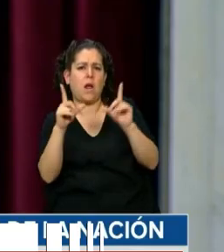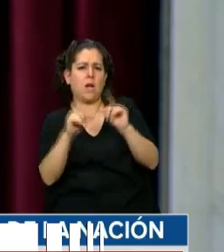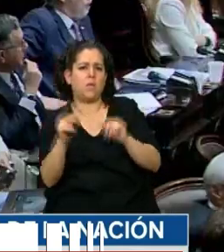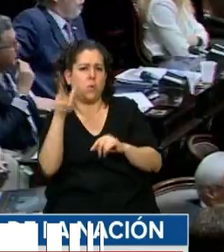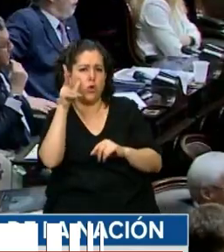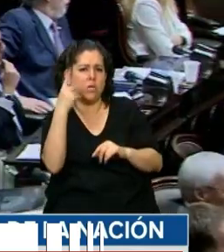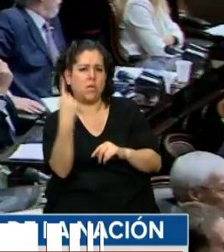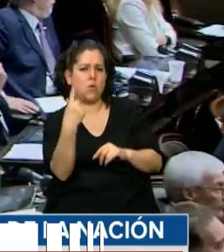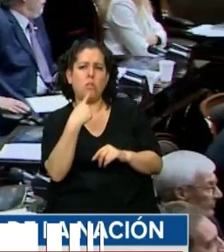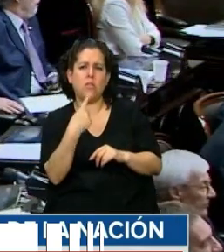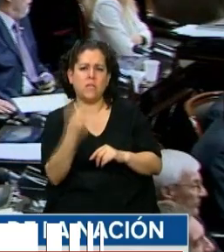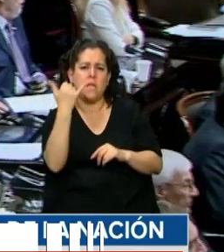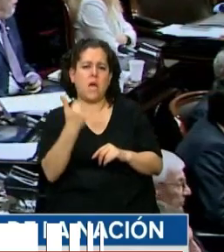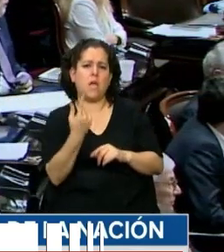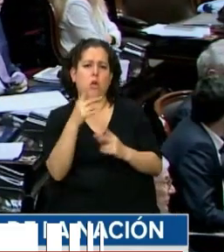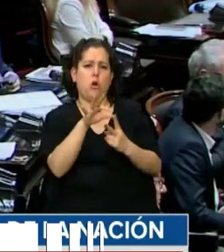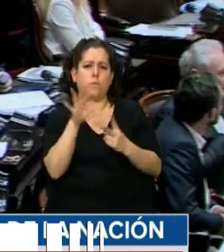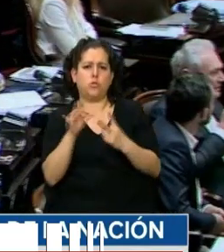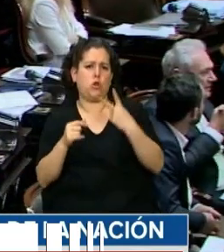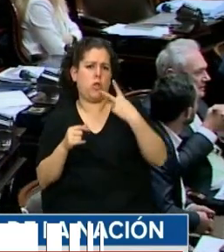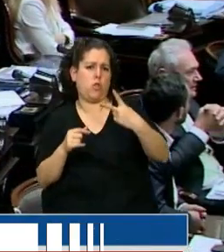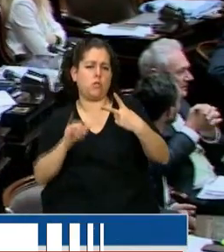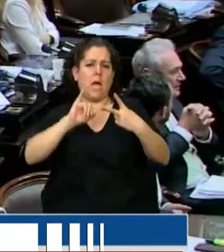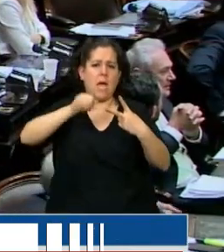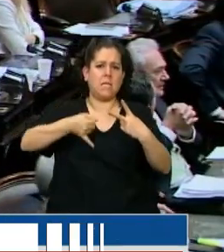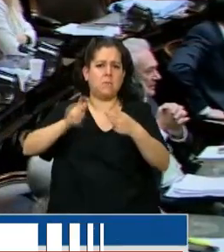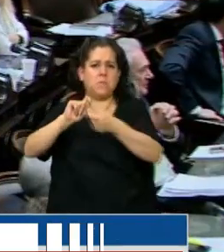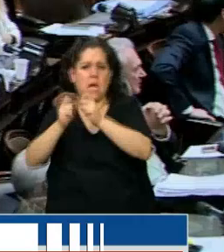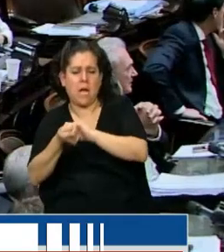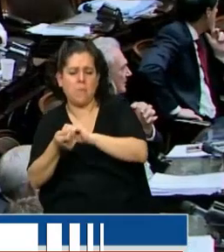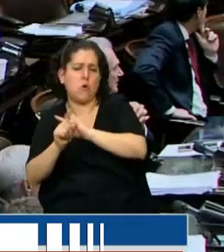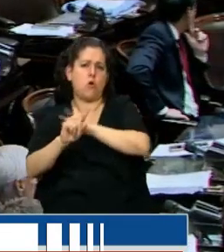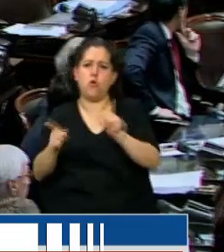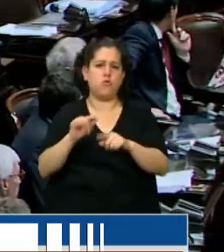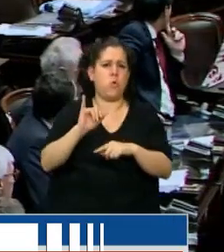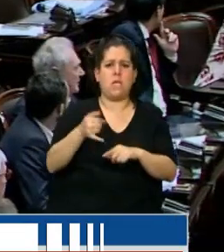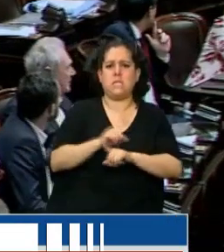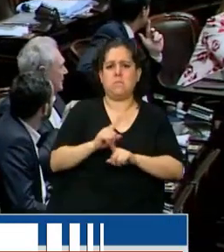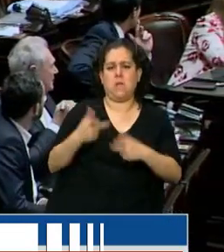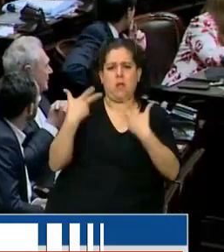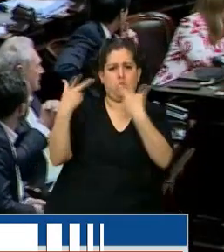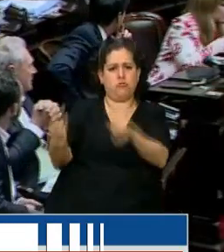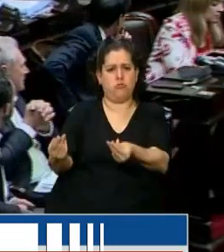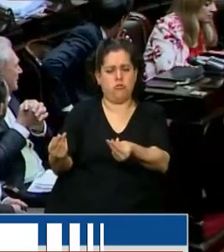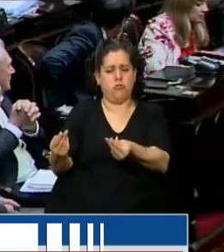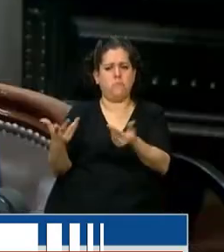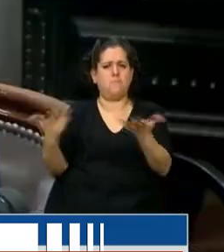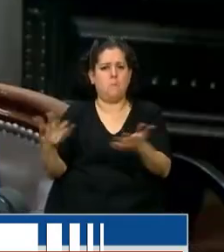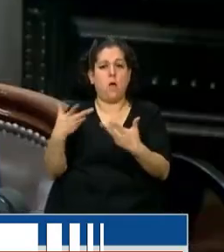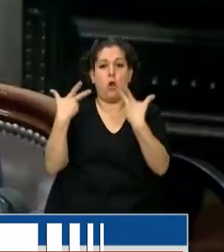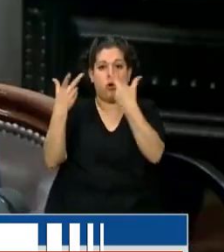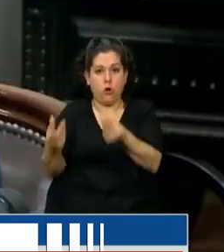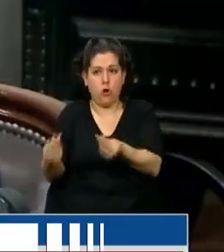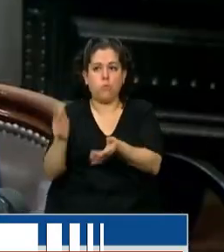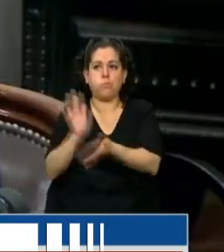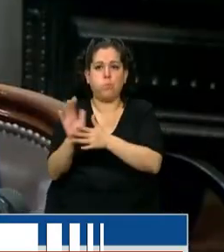toma la decisión si lo pone o no en alquiler. Entonces esta decisión, lamentablemente, va a seguir siendo la misma de retirarlo del mercado de alquileres